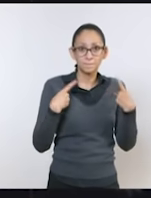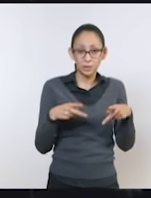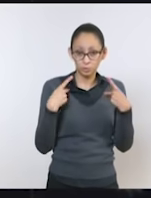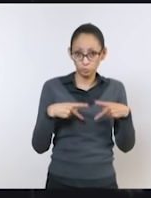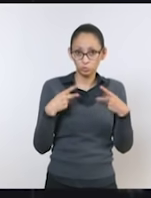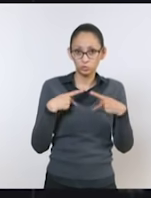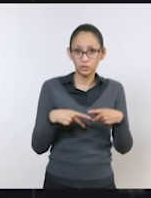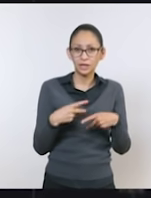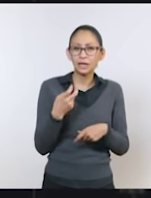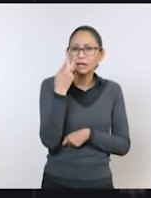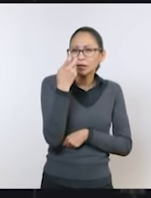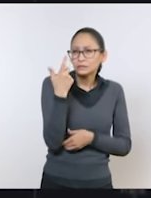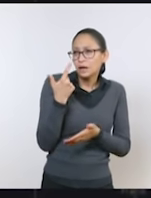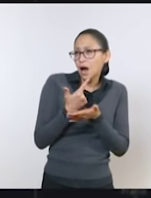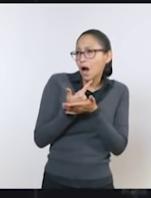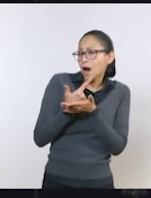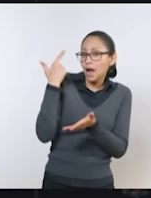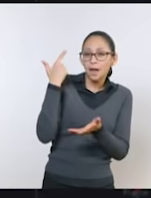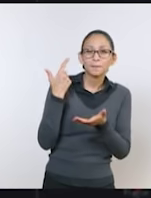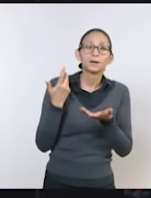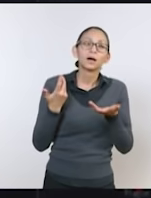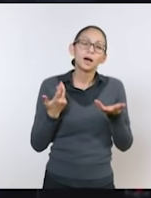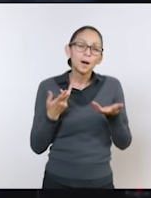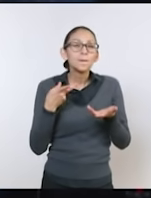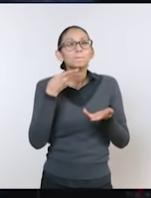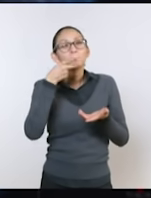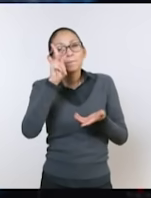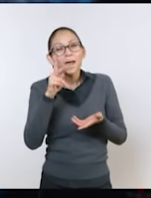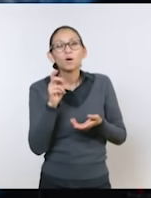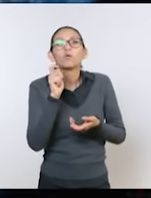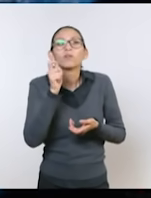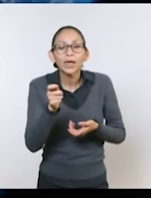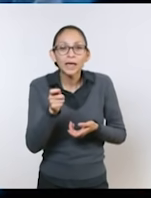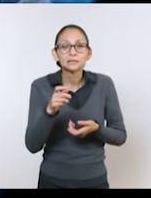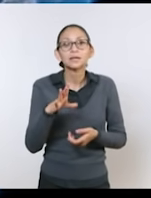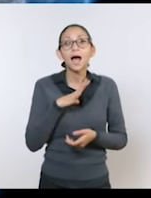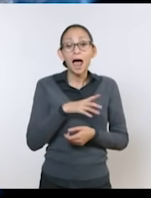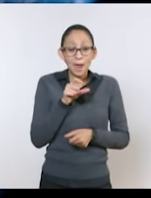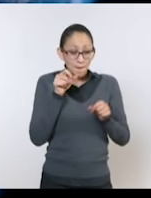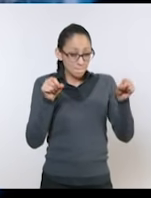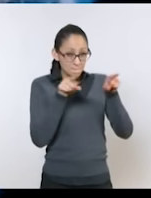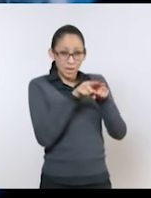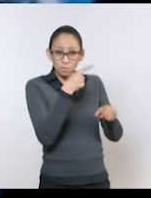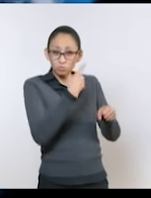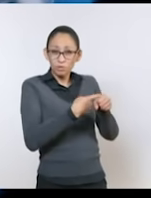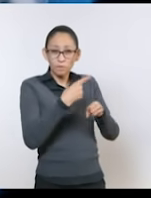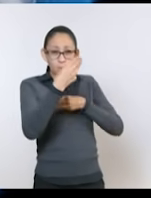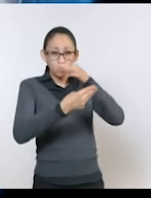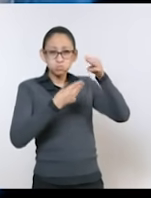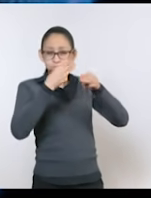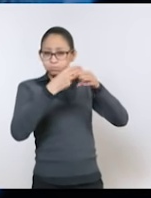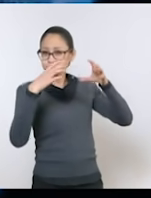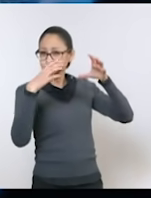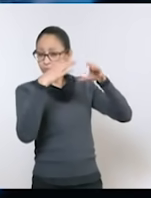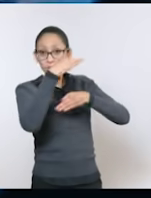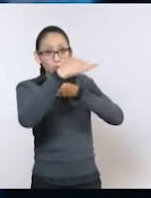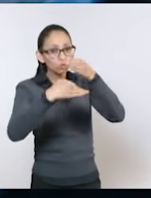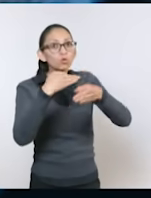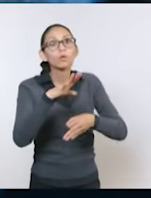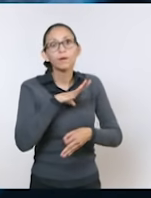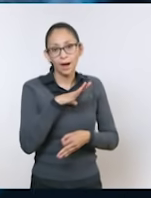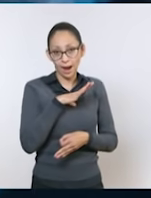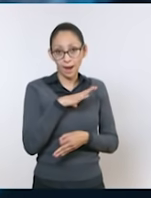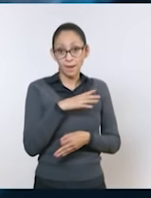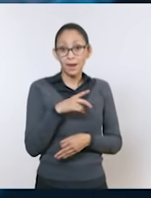la población. No quiere decir que sea una enfermedad más grave, sino que está casi en todo el mundo. Como es